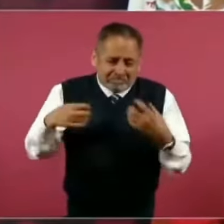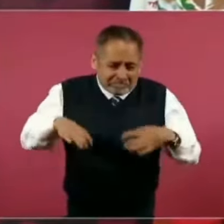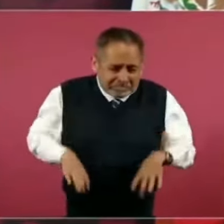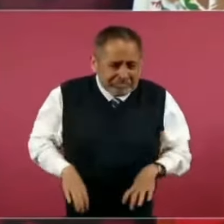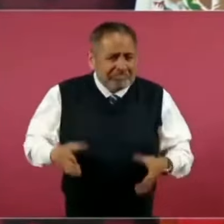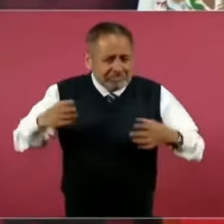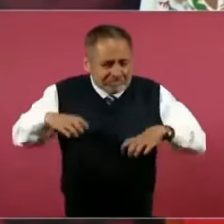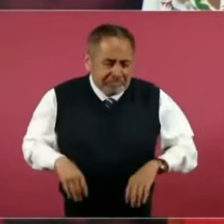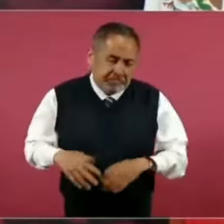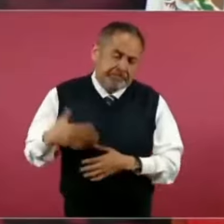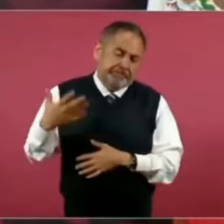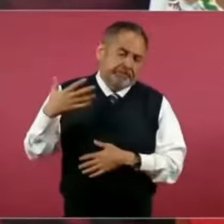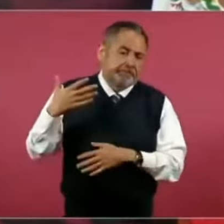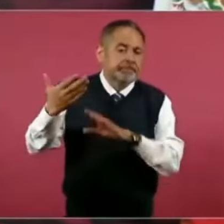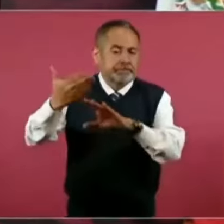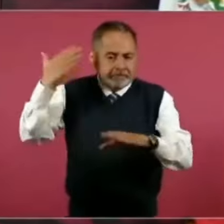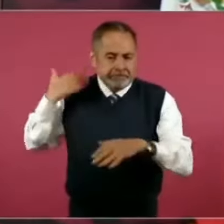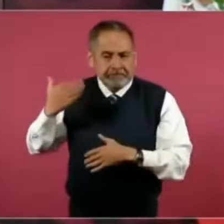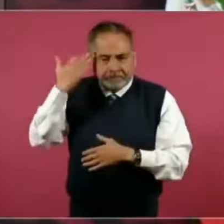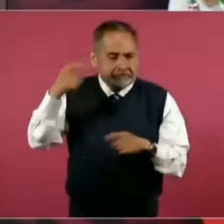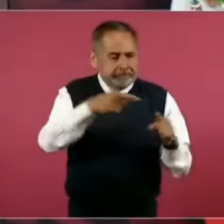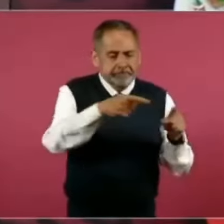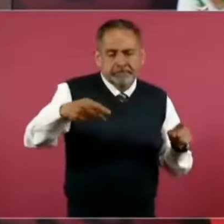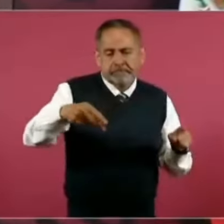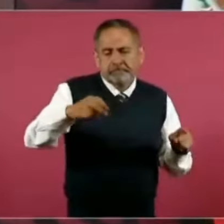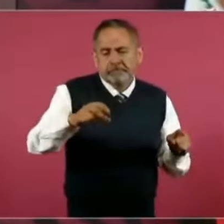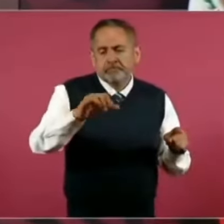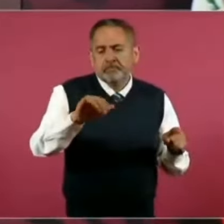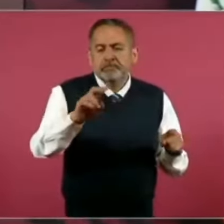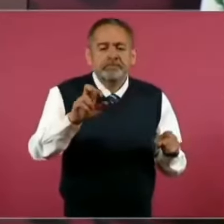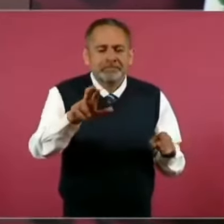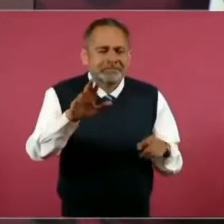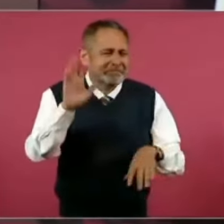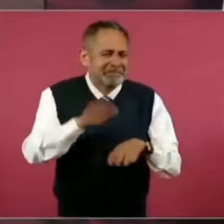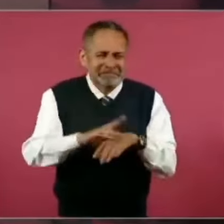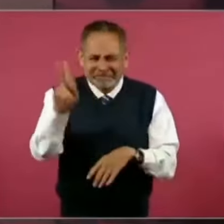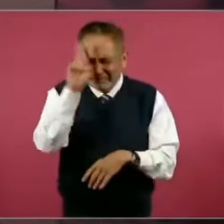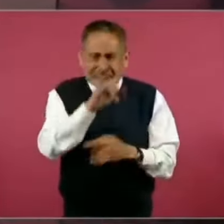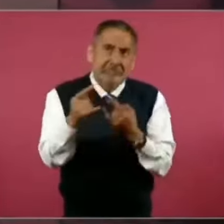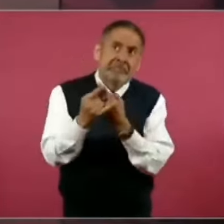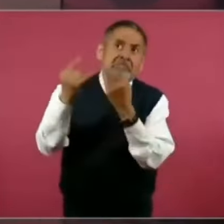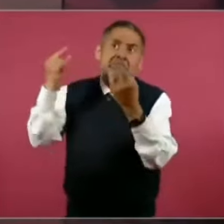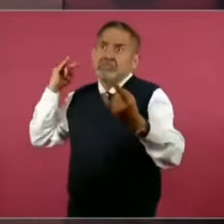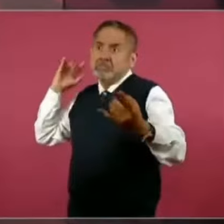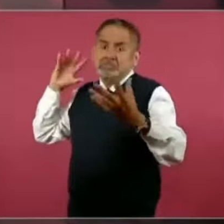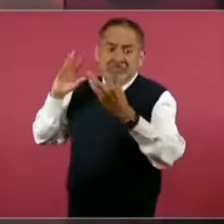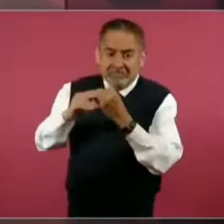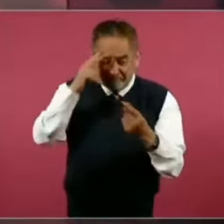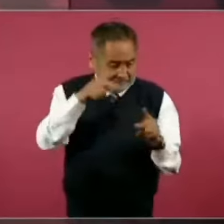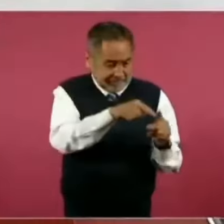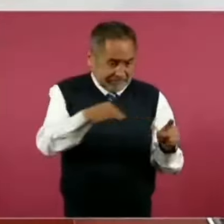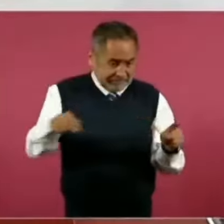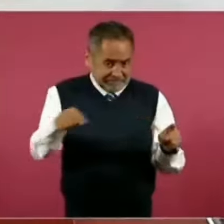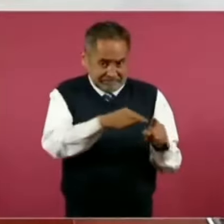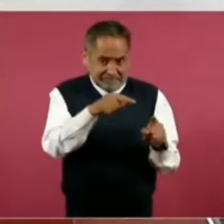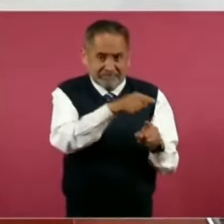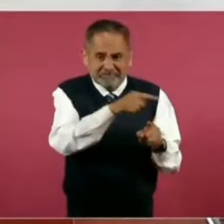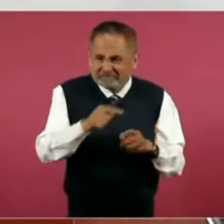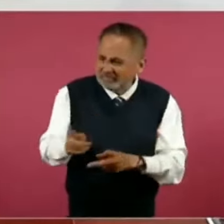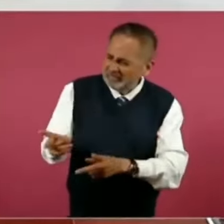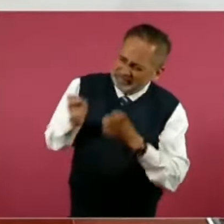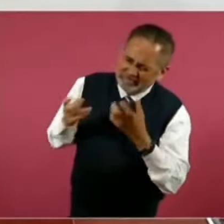el periodo neoliberal es el periodo de más saqueo en la historia de México. Ni siquiera